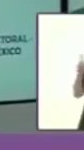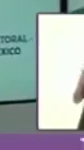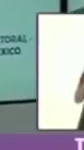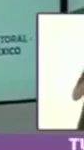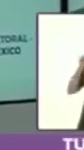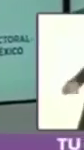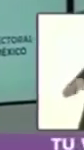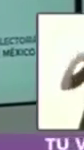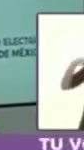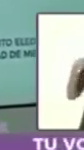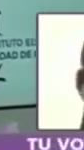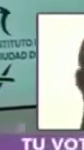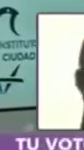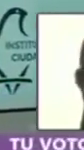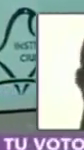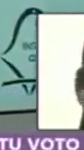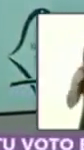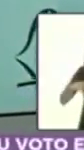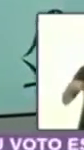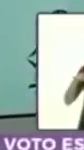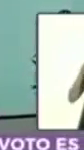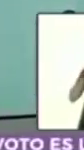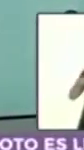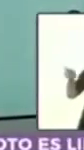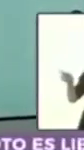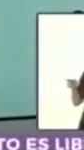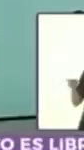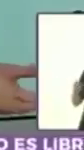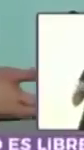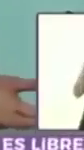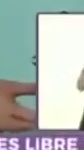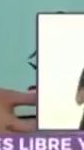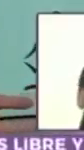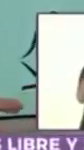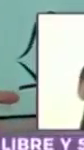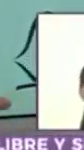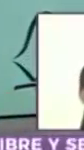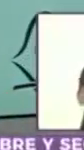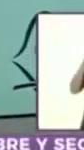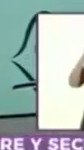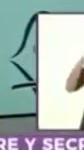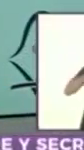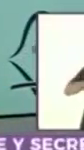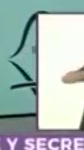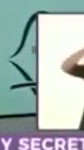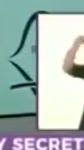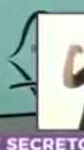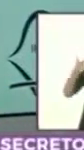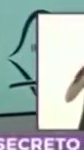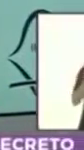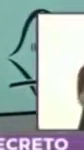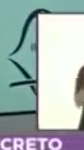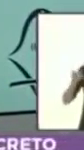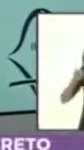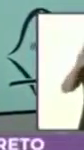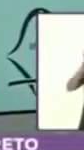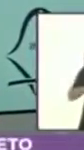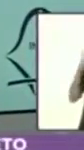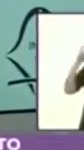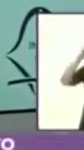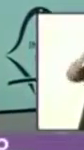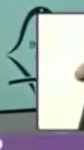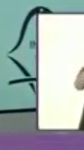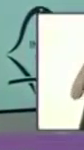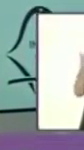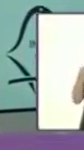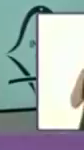estos desplantes de Purificación Carpintero. Tú ya comentas que antes de que ella llegara, pues por esta pasarela, que antes de entrar